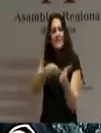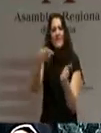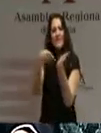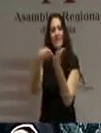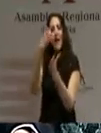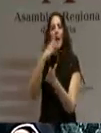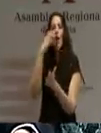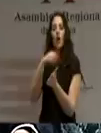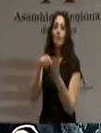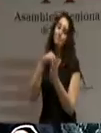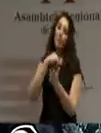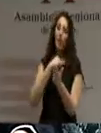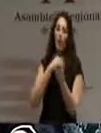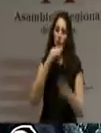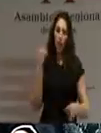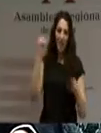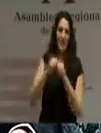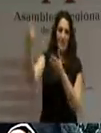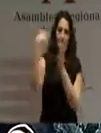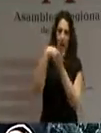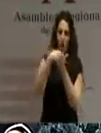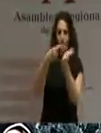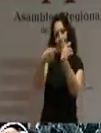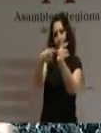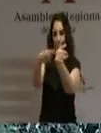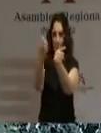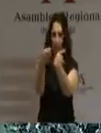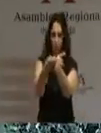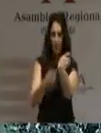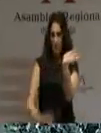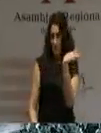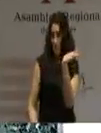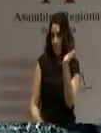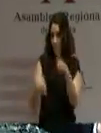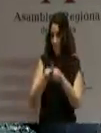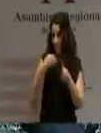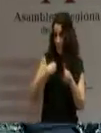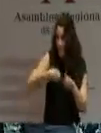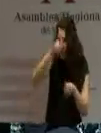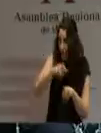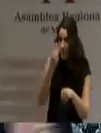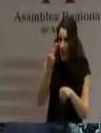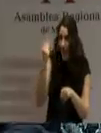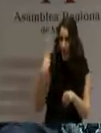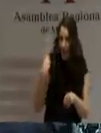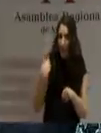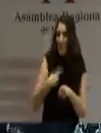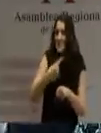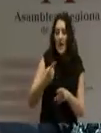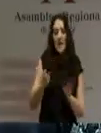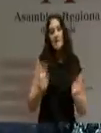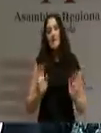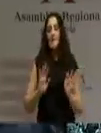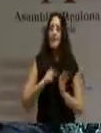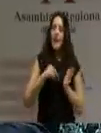histórica. Exige a Rajoy el pago de la deuda histórica, quien decía tan solo tres años anteriores que de